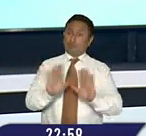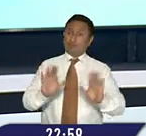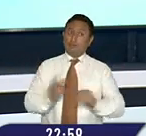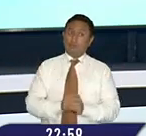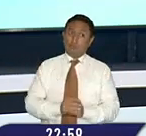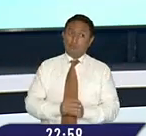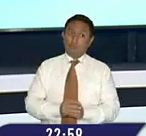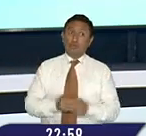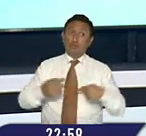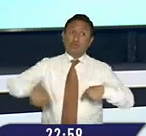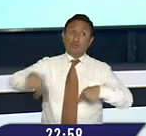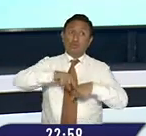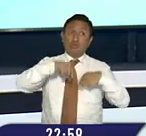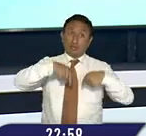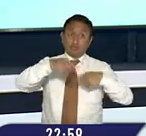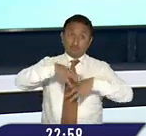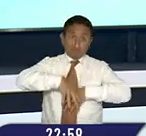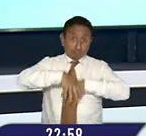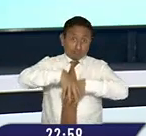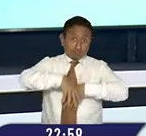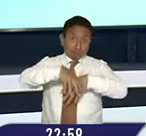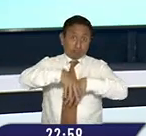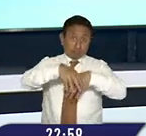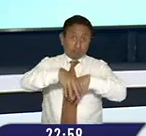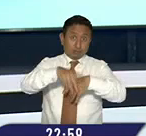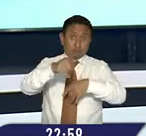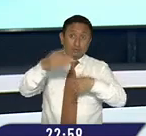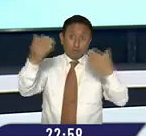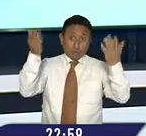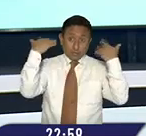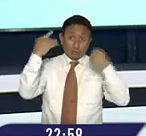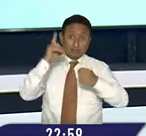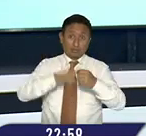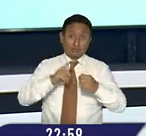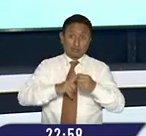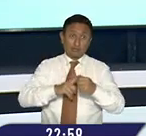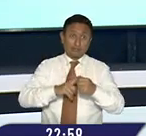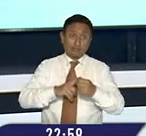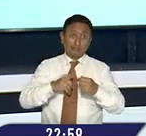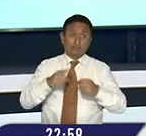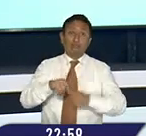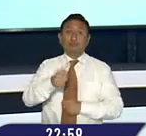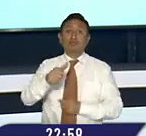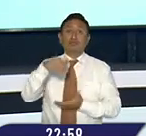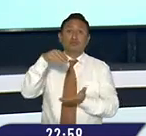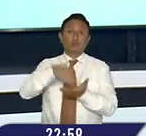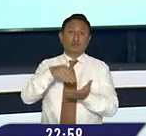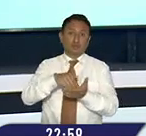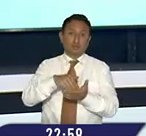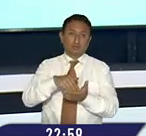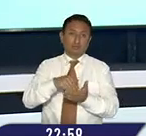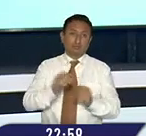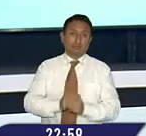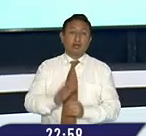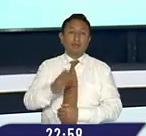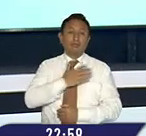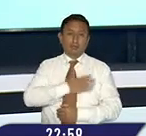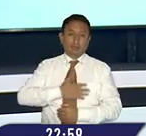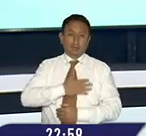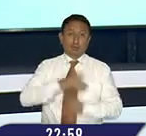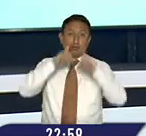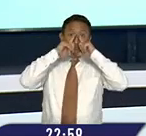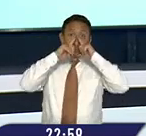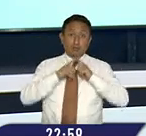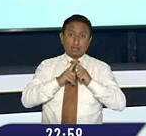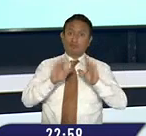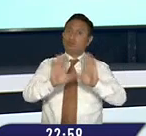caso de que usted asista a la procesión, tanto en Guayaquil como en Quito o en otras ciudades del país, no se retire la